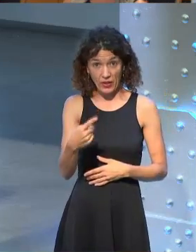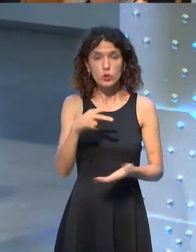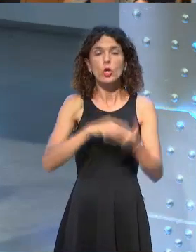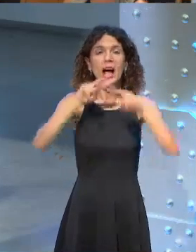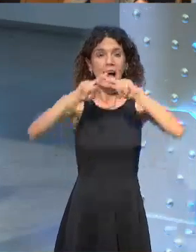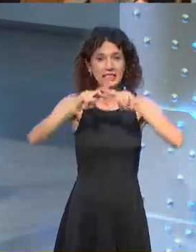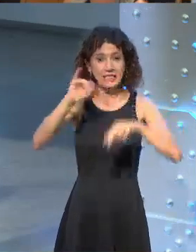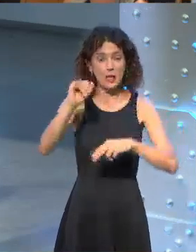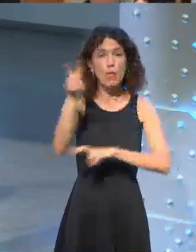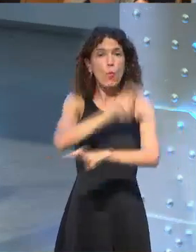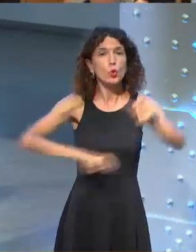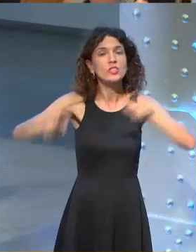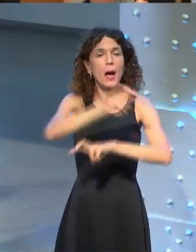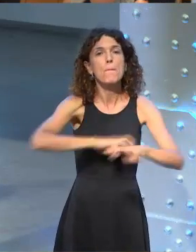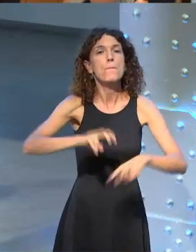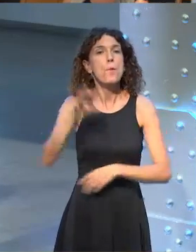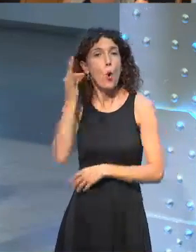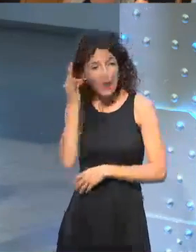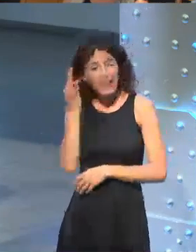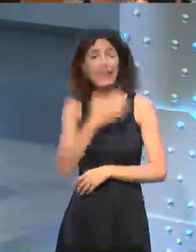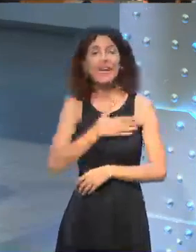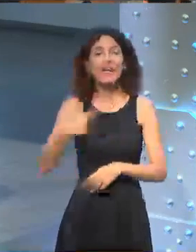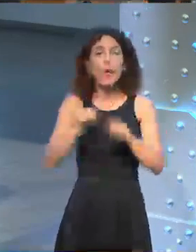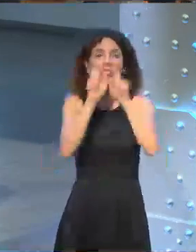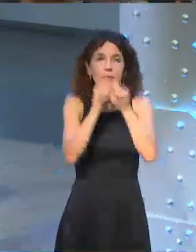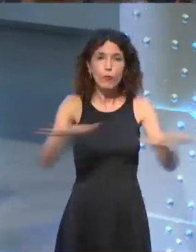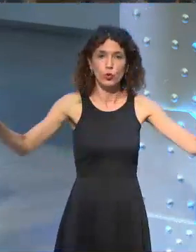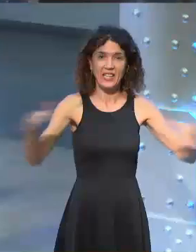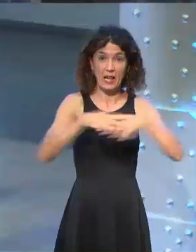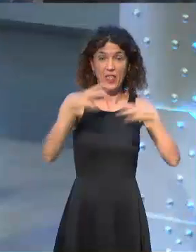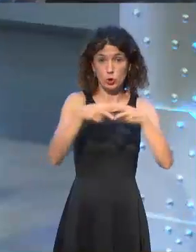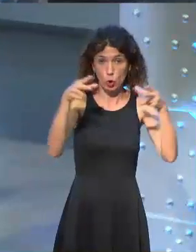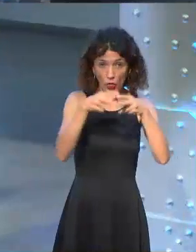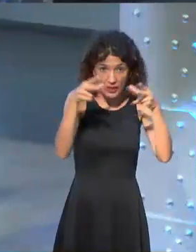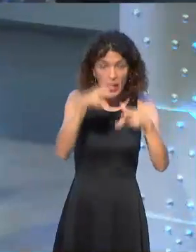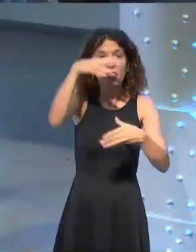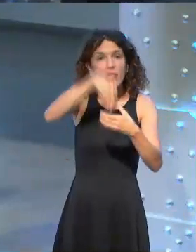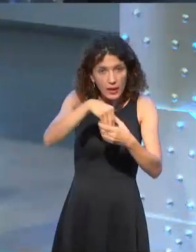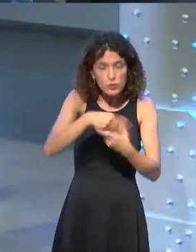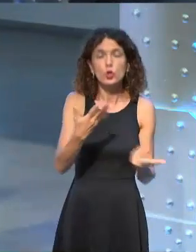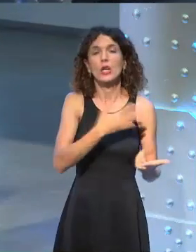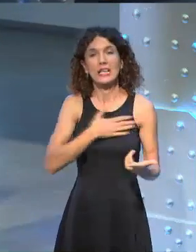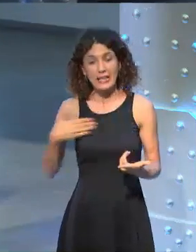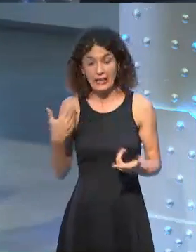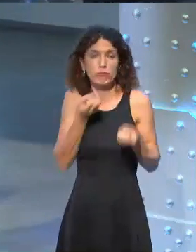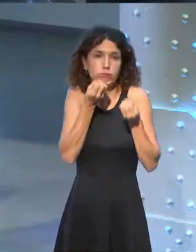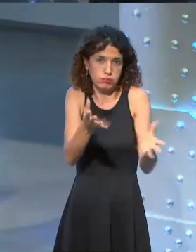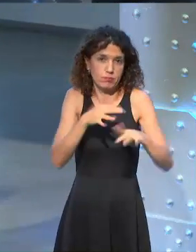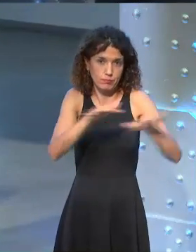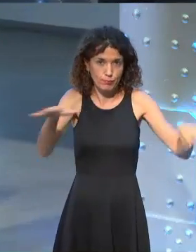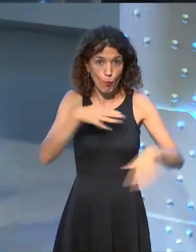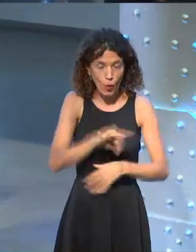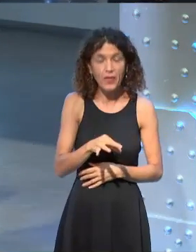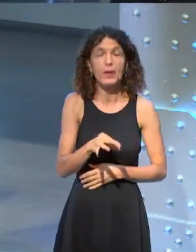tenemos hashtag Se Buscan Mujeres, por si queréis difundir a través de las redes sociales todo lo que se esté diciendo aquí.